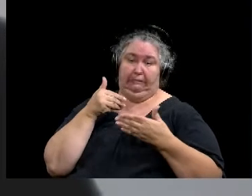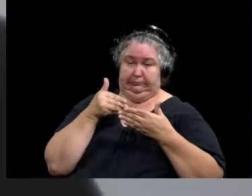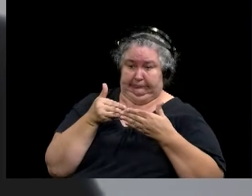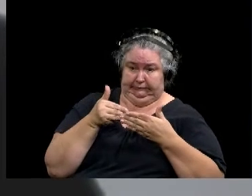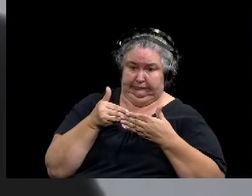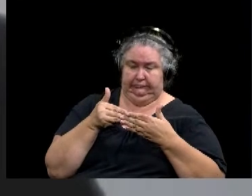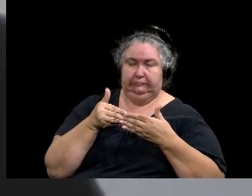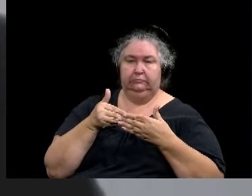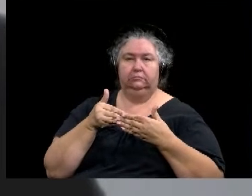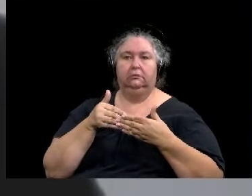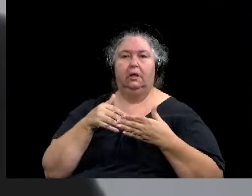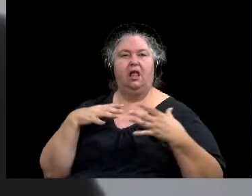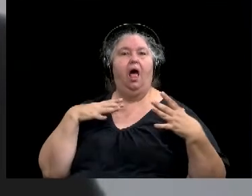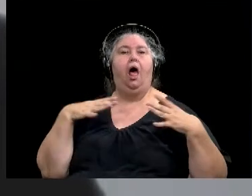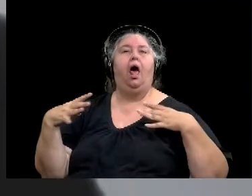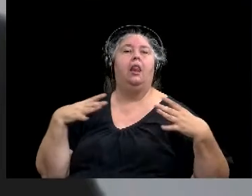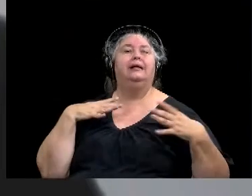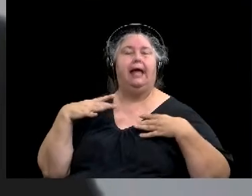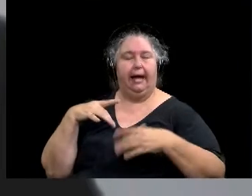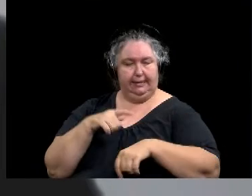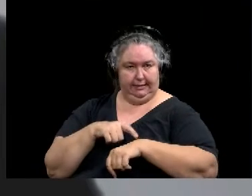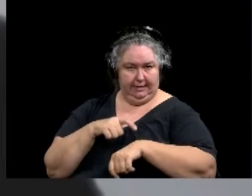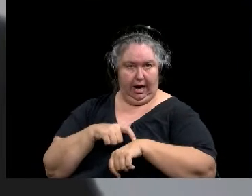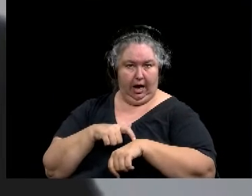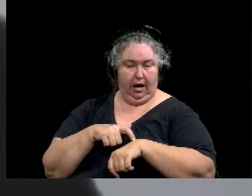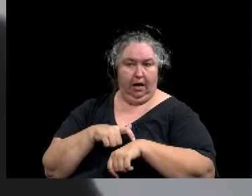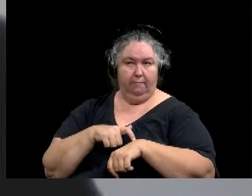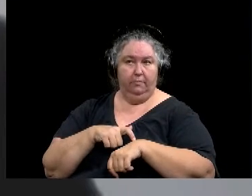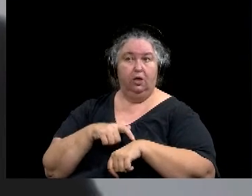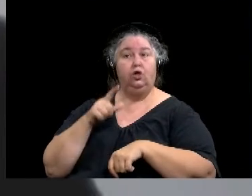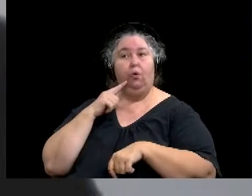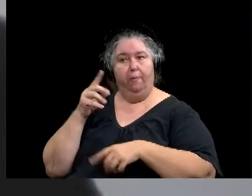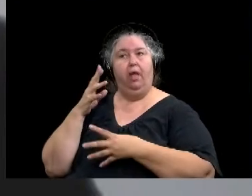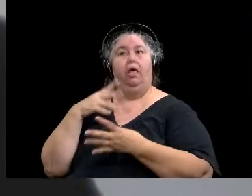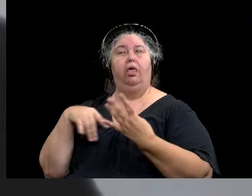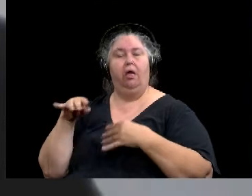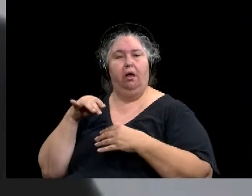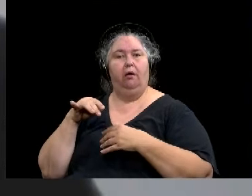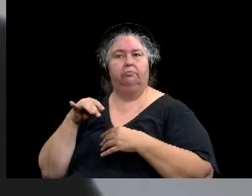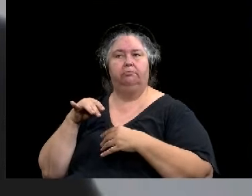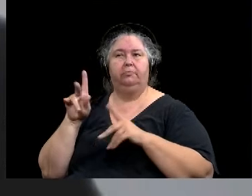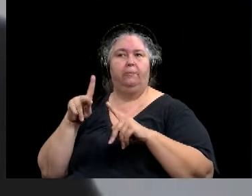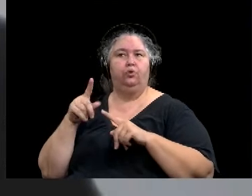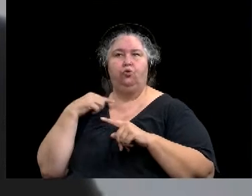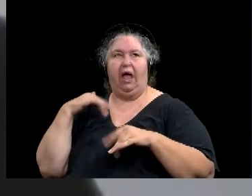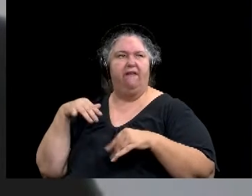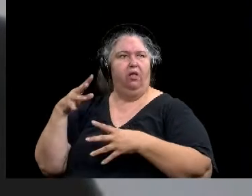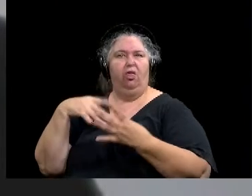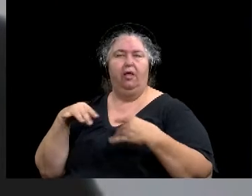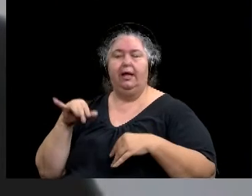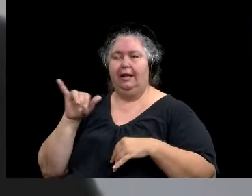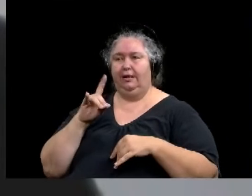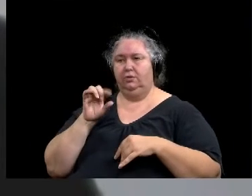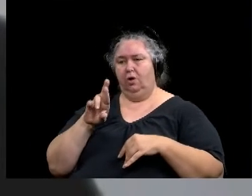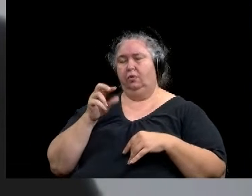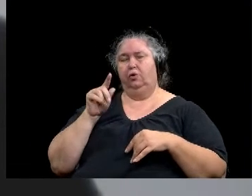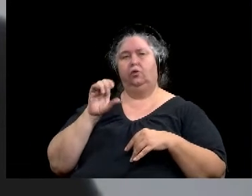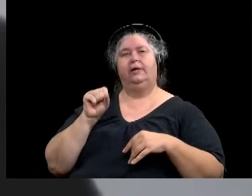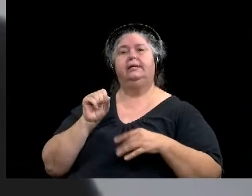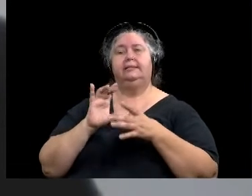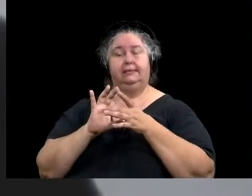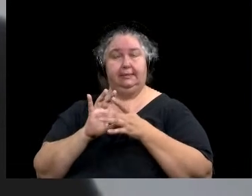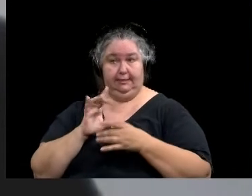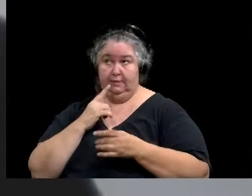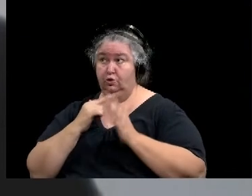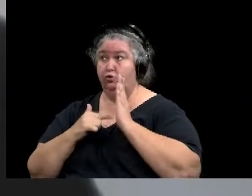recuerden sin que estas fiestas se van a estar alrededor de personas que no han estado juntos como doctor